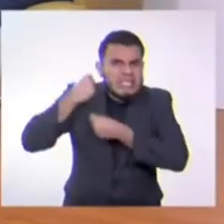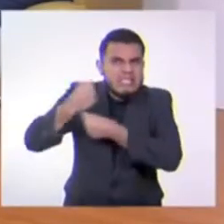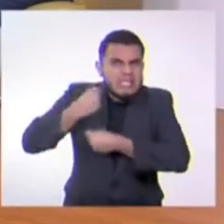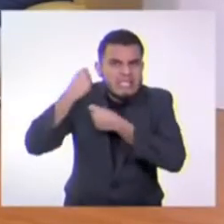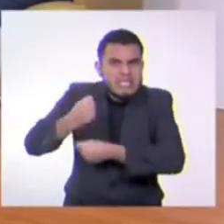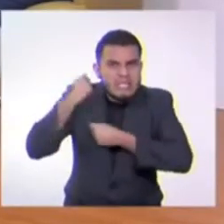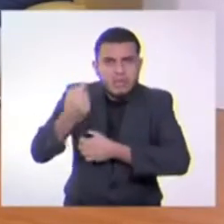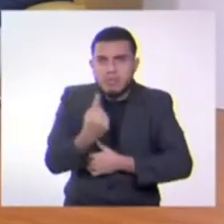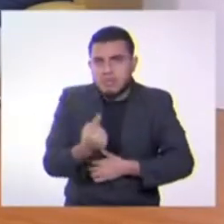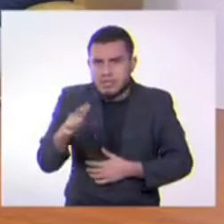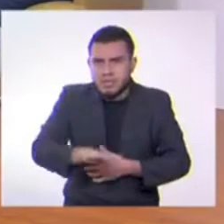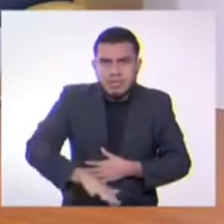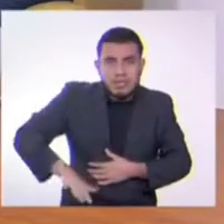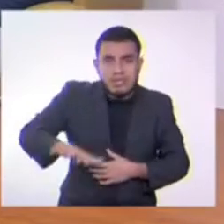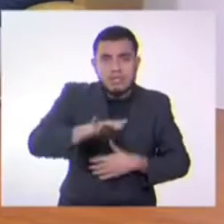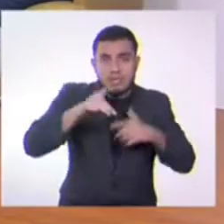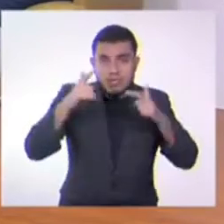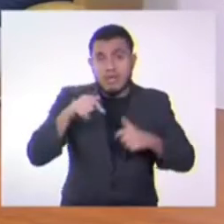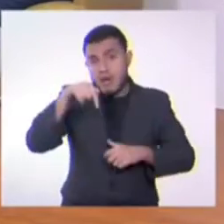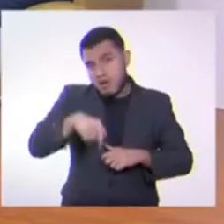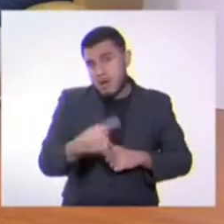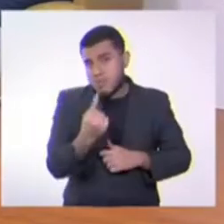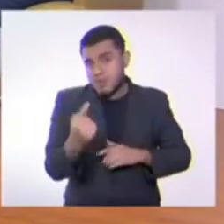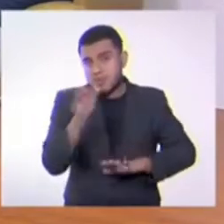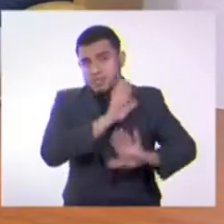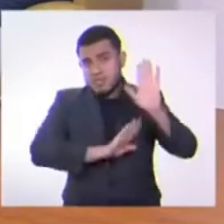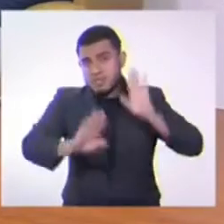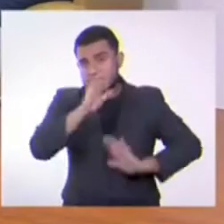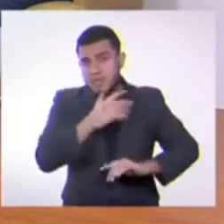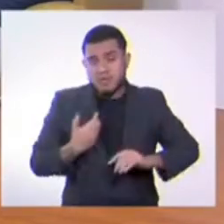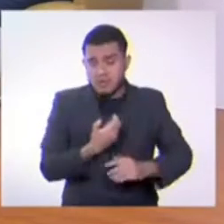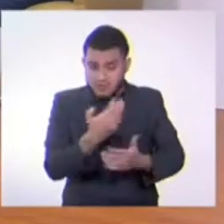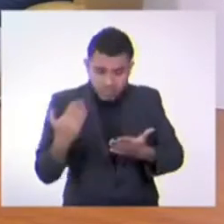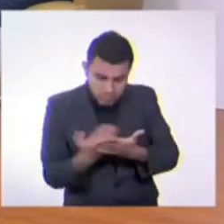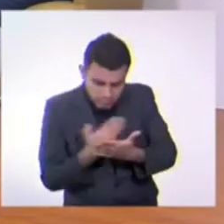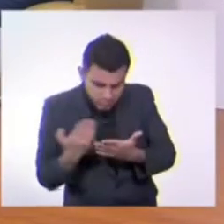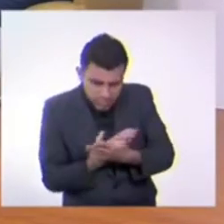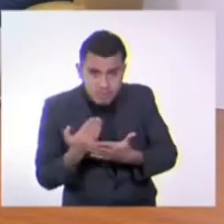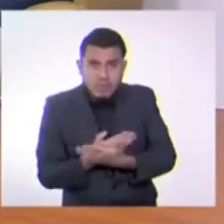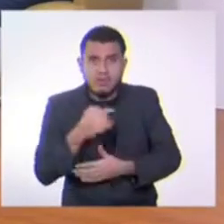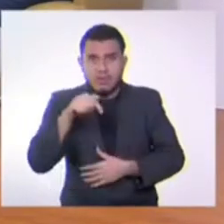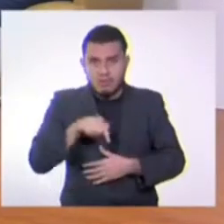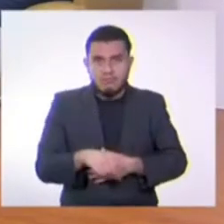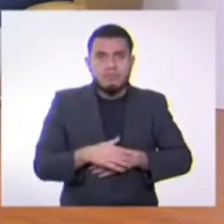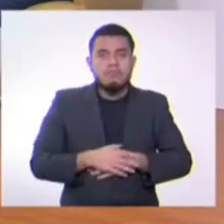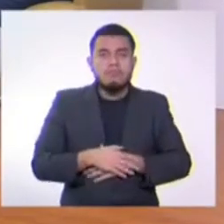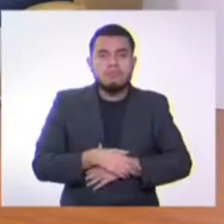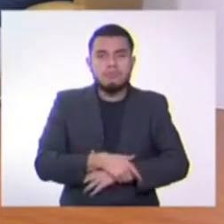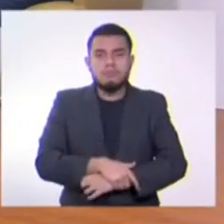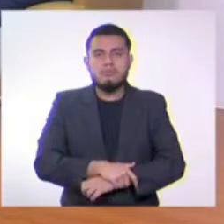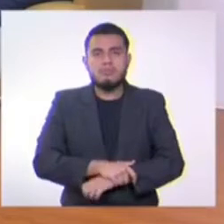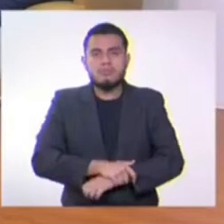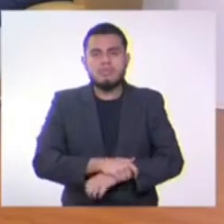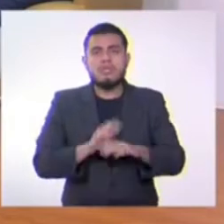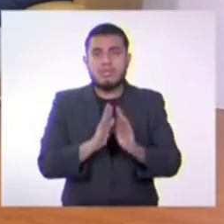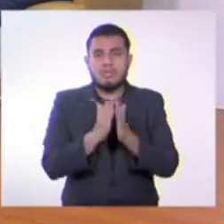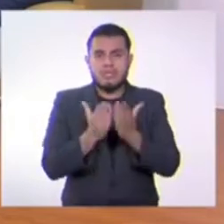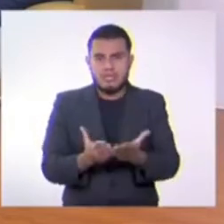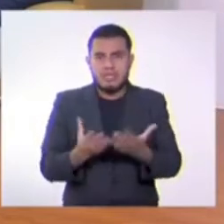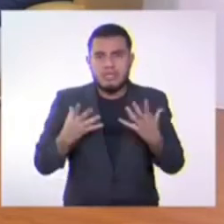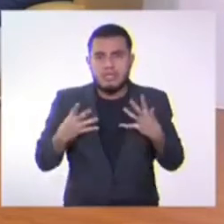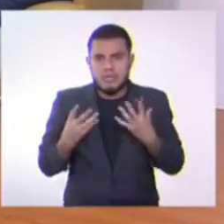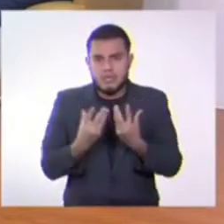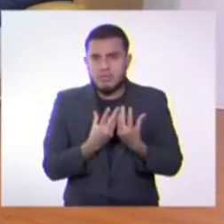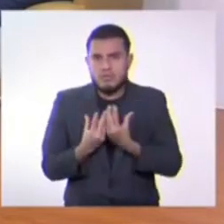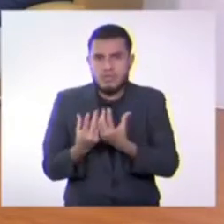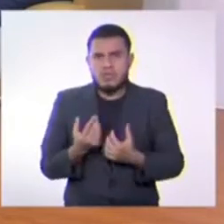figuras, personas que ahora son parte de la historia y que las estamos estudiando dentro de esta guía de estudios sociales. Hablemos